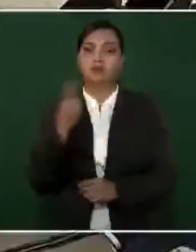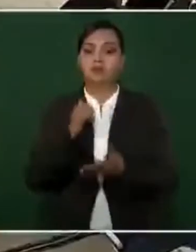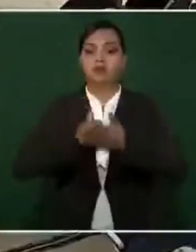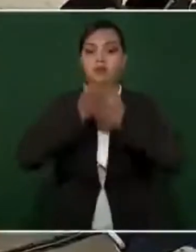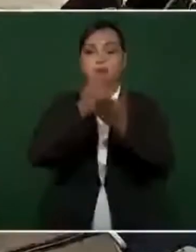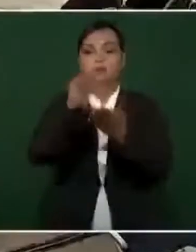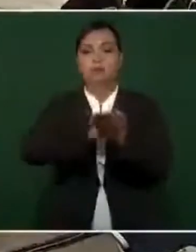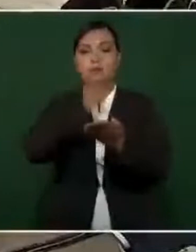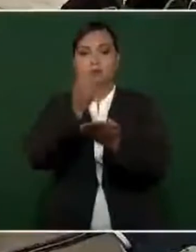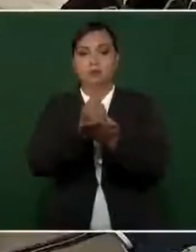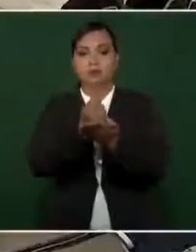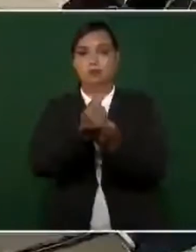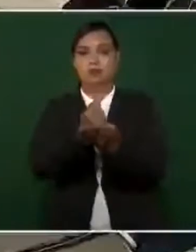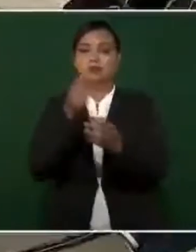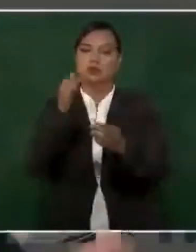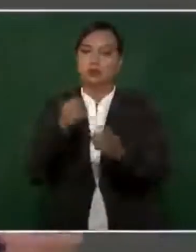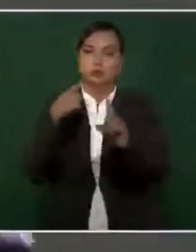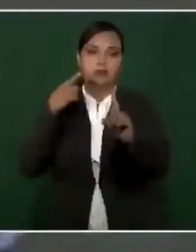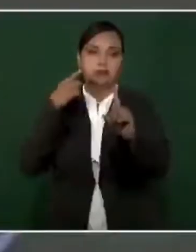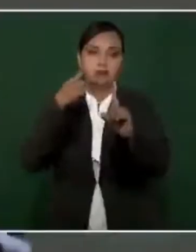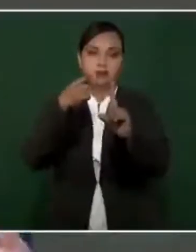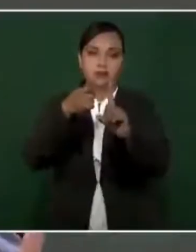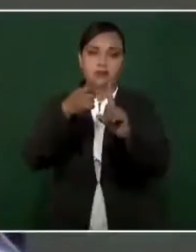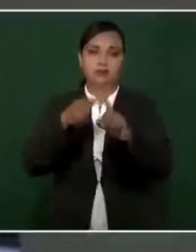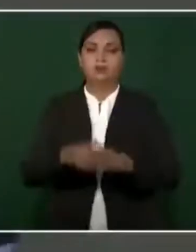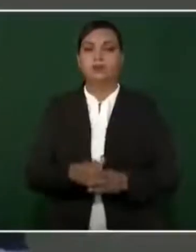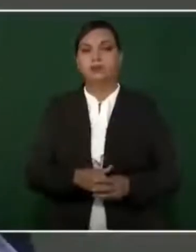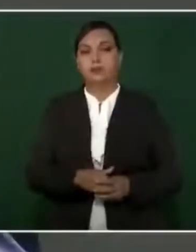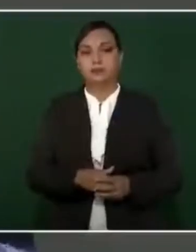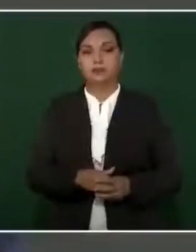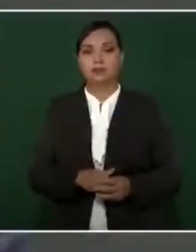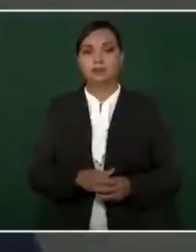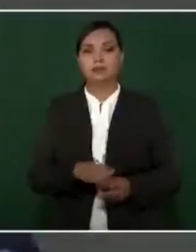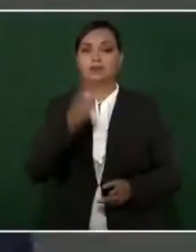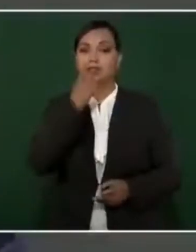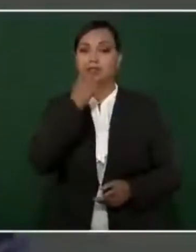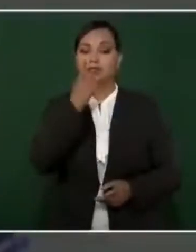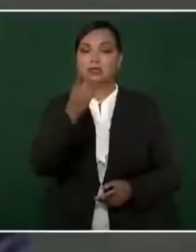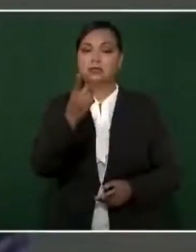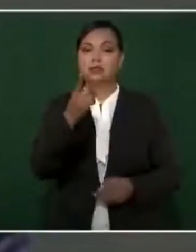propósito. Y decirle a los tamaulipecos,